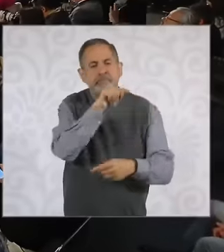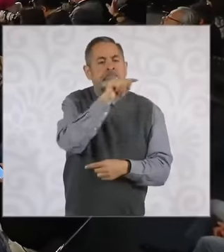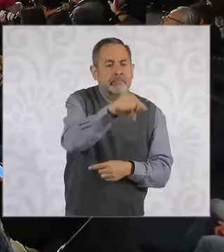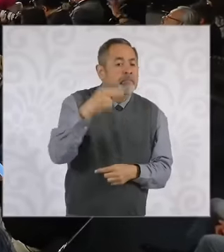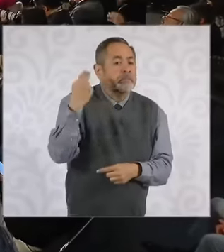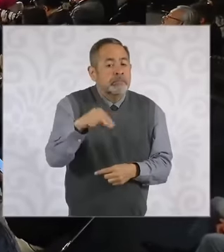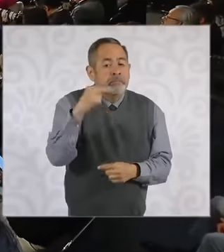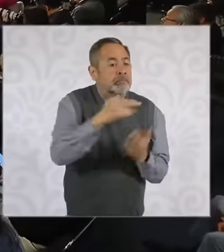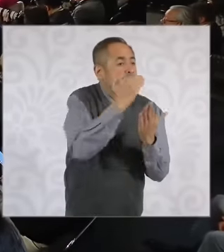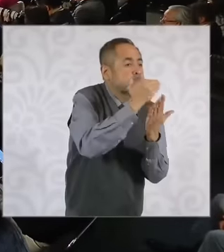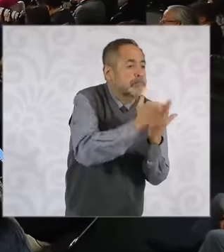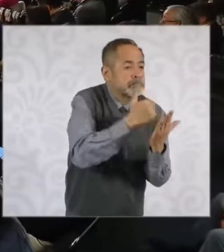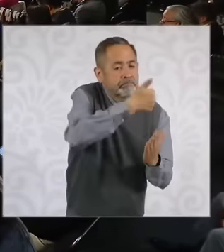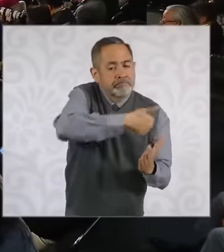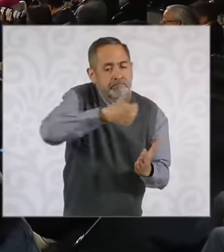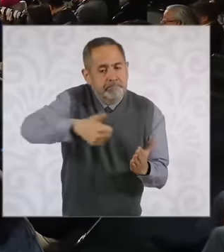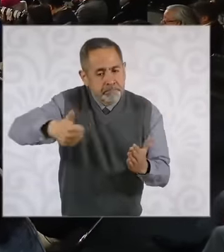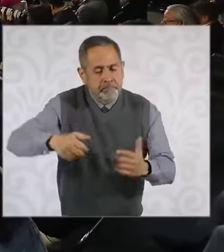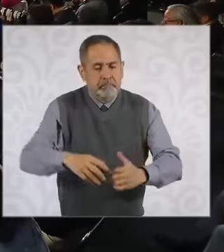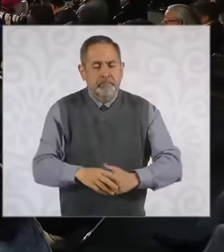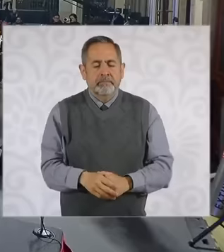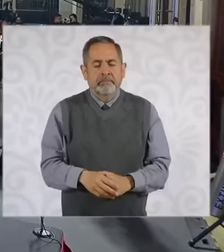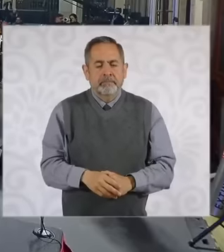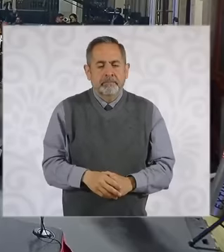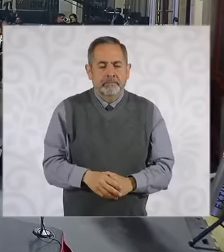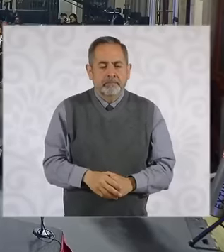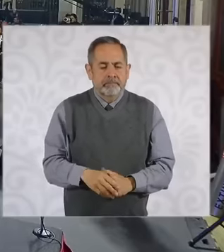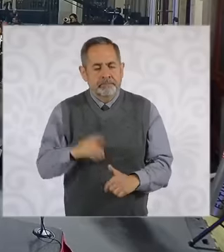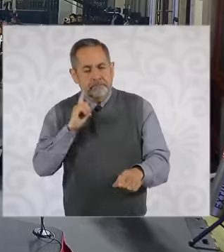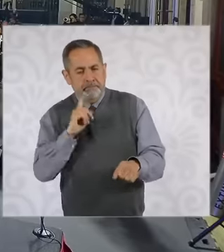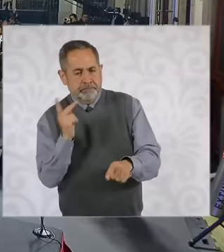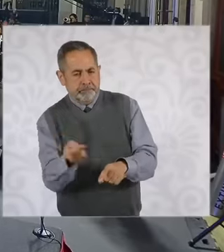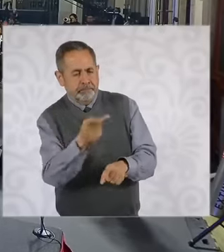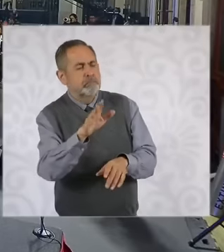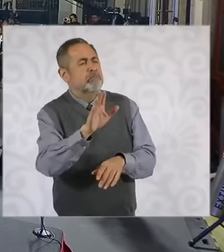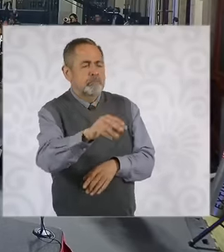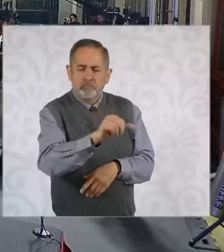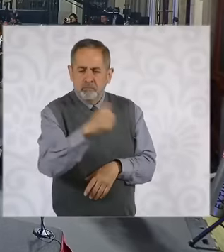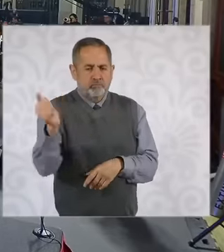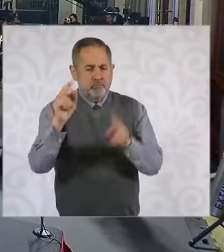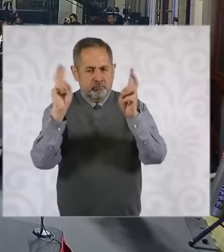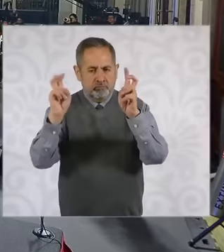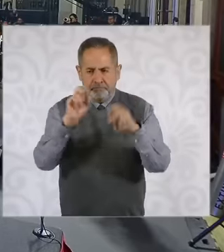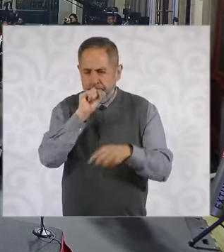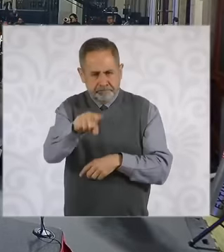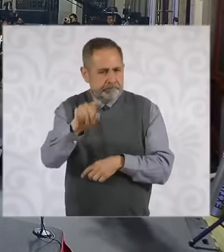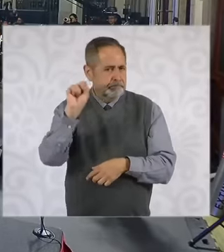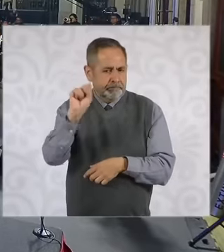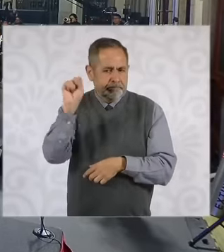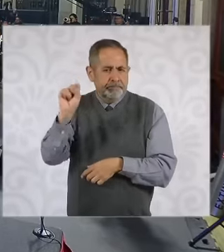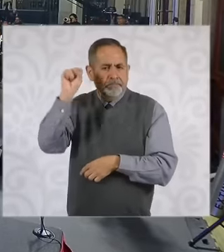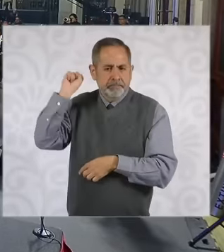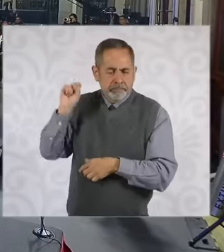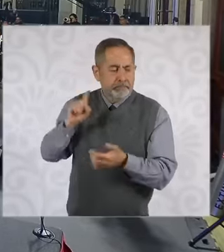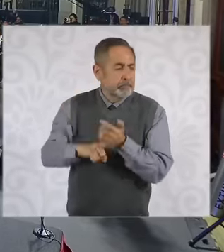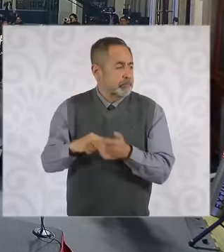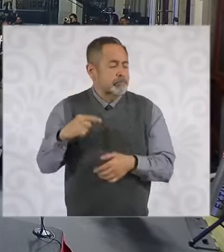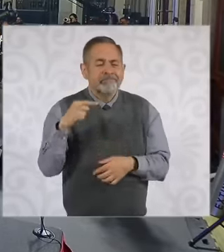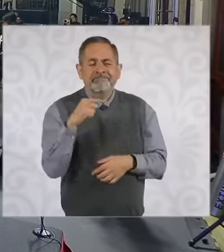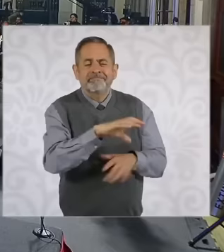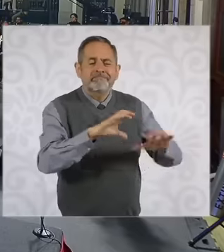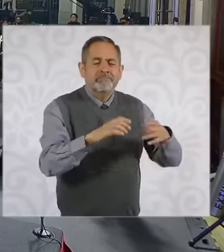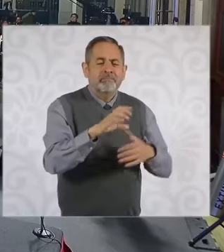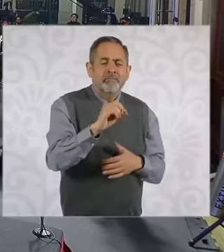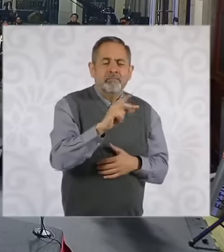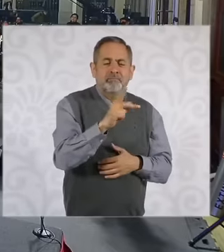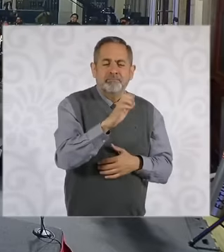Y en otros 2 temas, justamente el que tiene que ver con el proceso que se llevó a cabo este fin de semana, la JUFET justamente